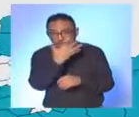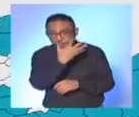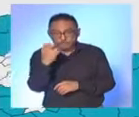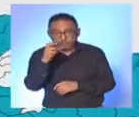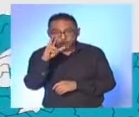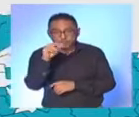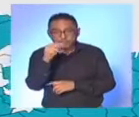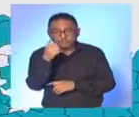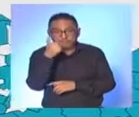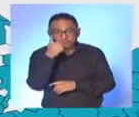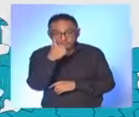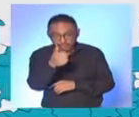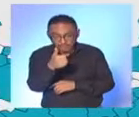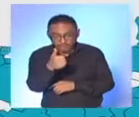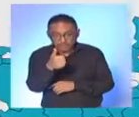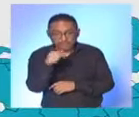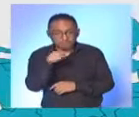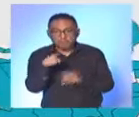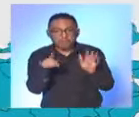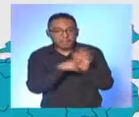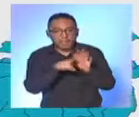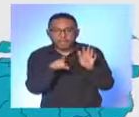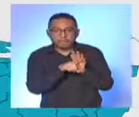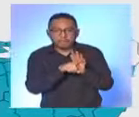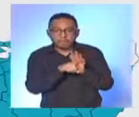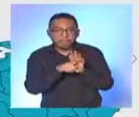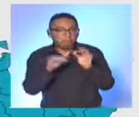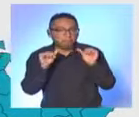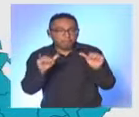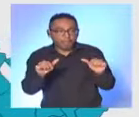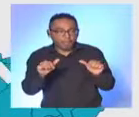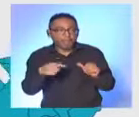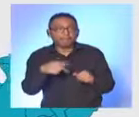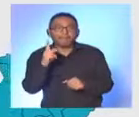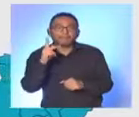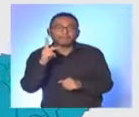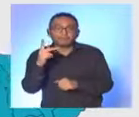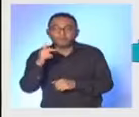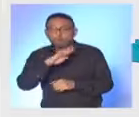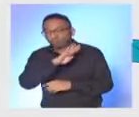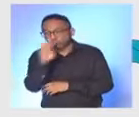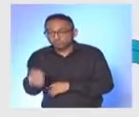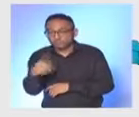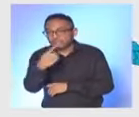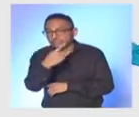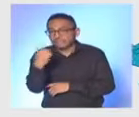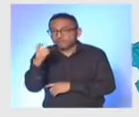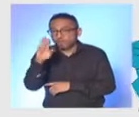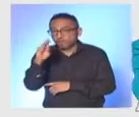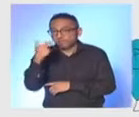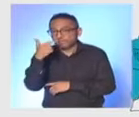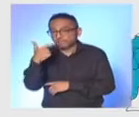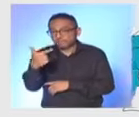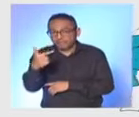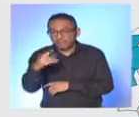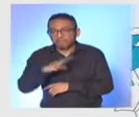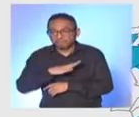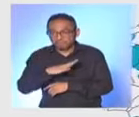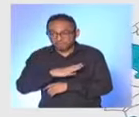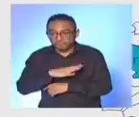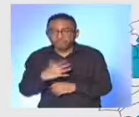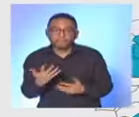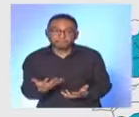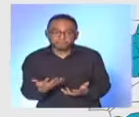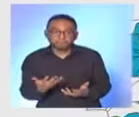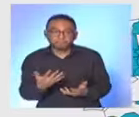4,586 casos han sido negativos, desafortunadamente 197 defunciones son las que se han presentado,